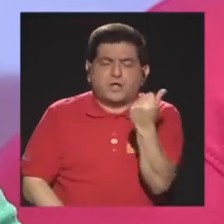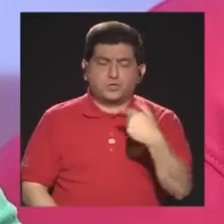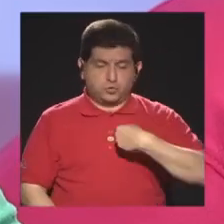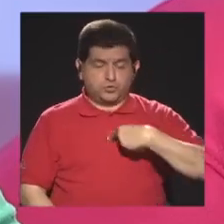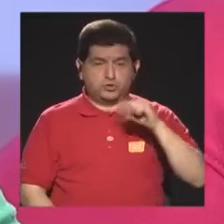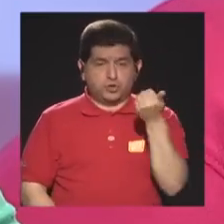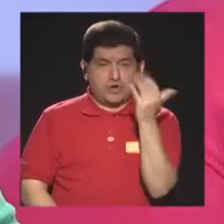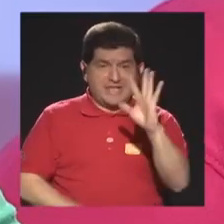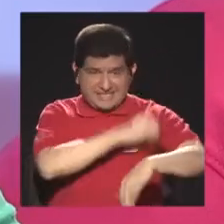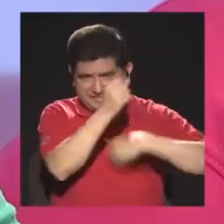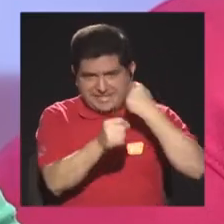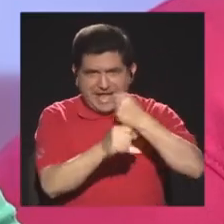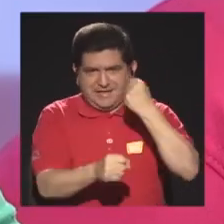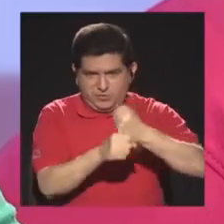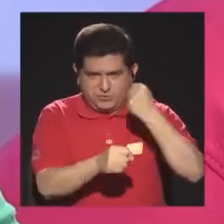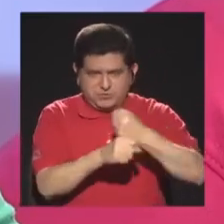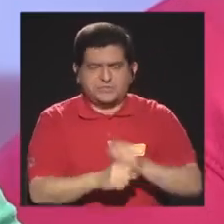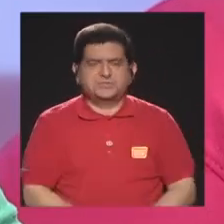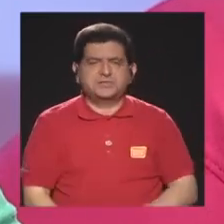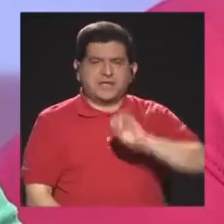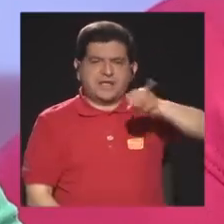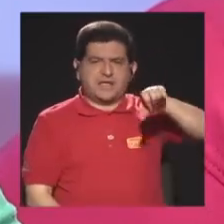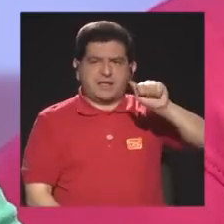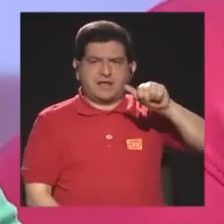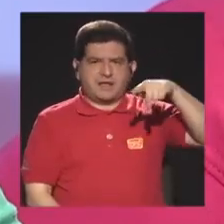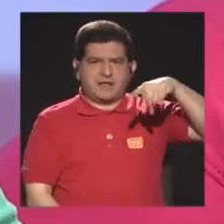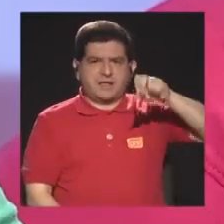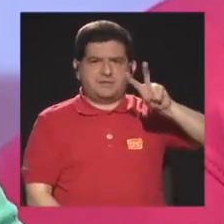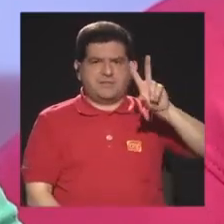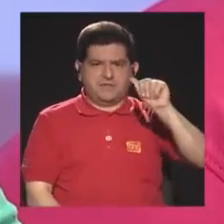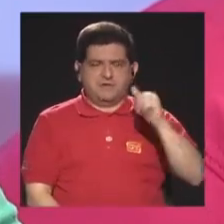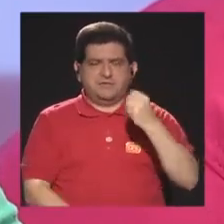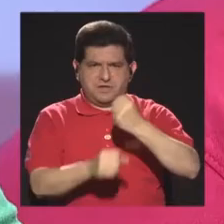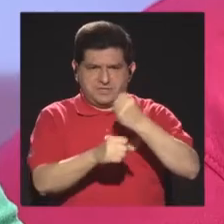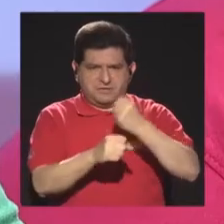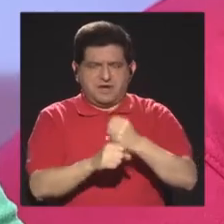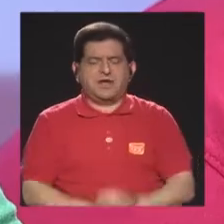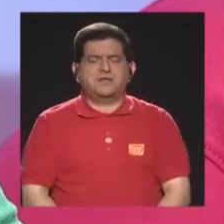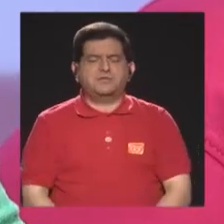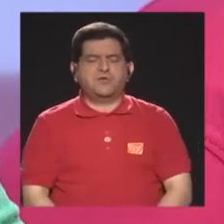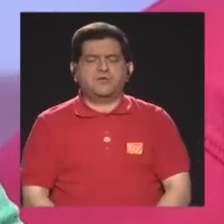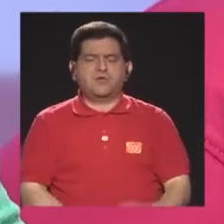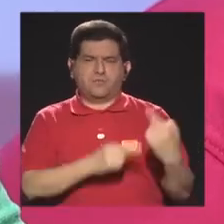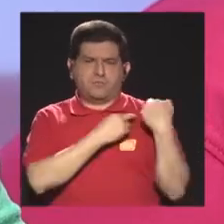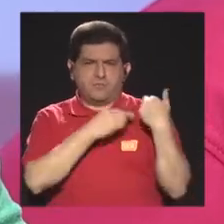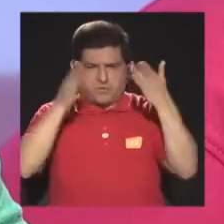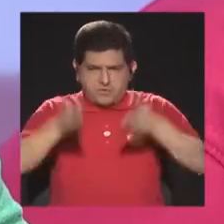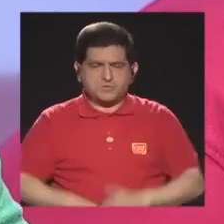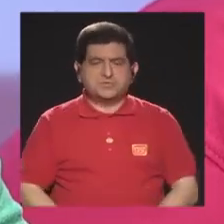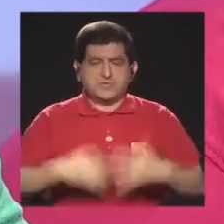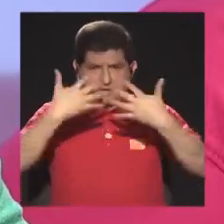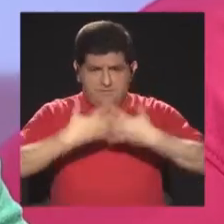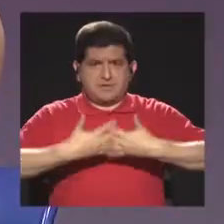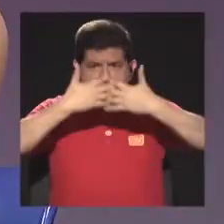años de estar ahí en Japtiva ya, como operadora de montacarga, de maquinaria pesada. ¿Y es un